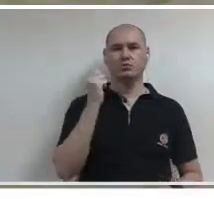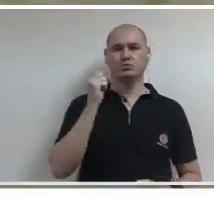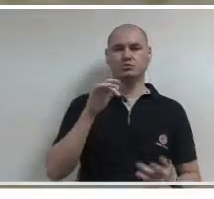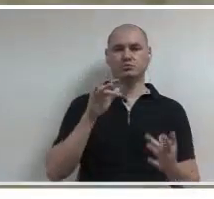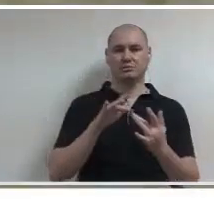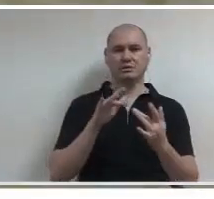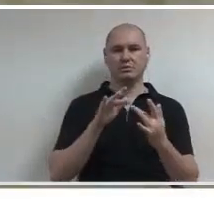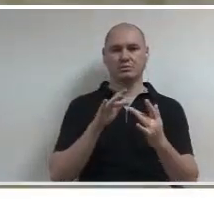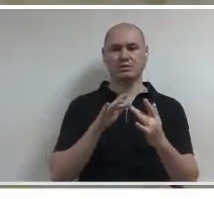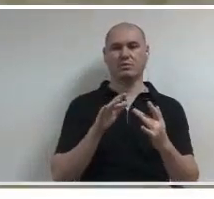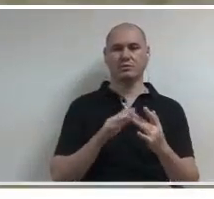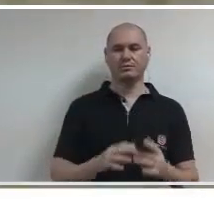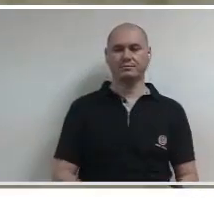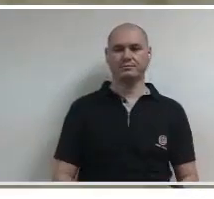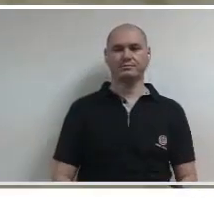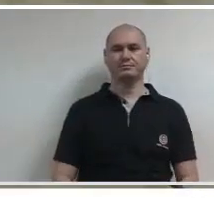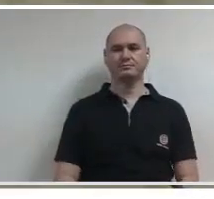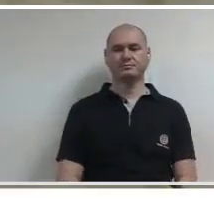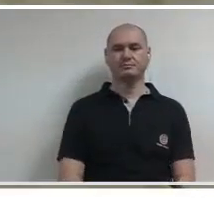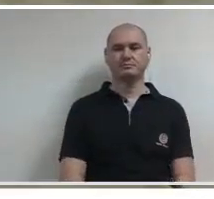Jaisa. Ya en mí,